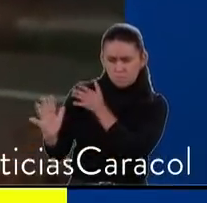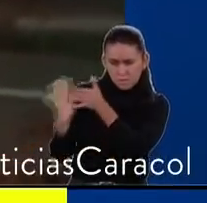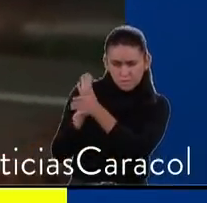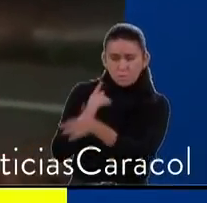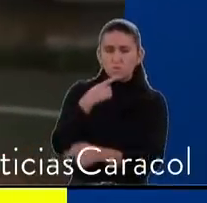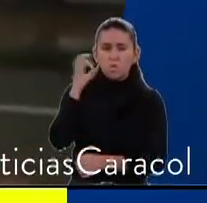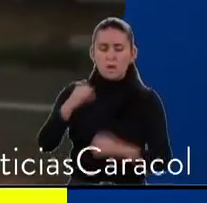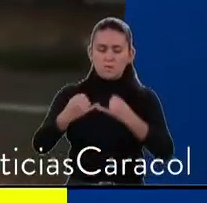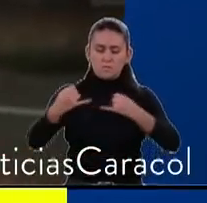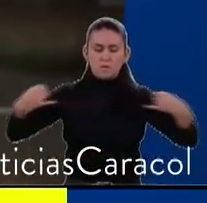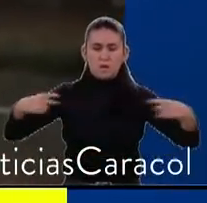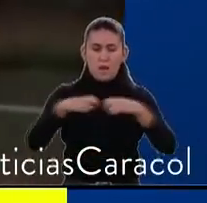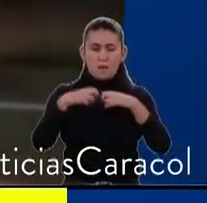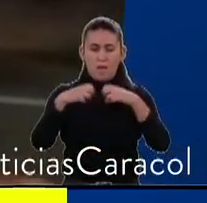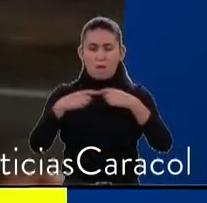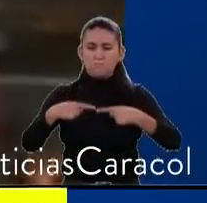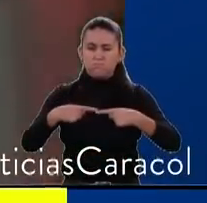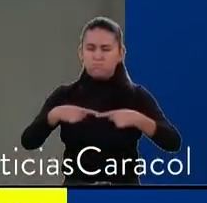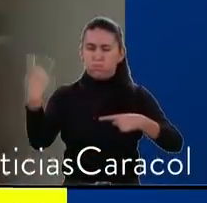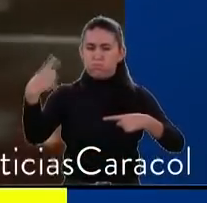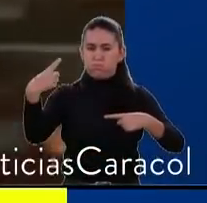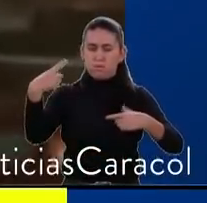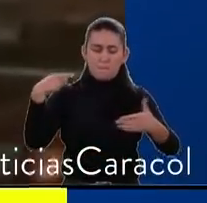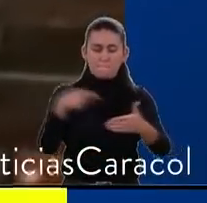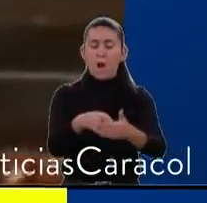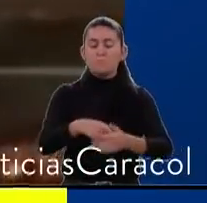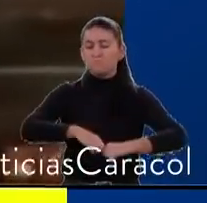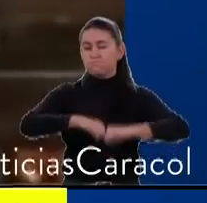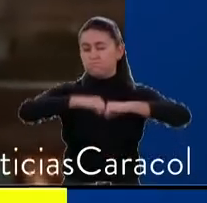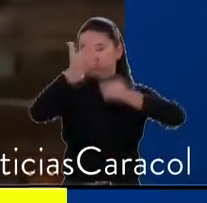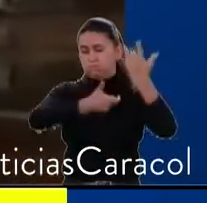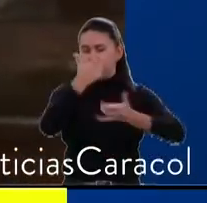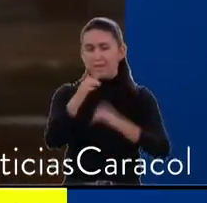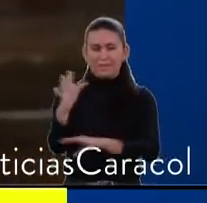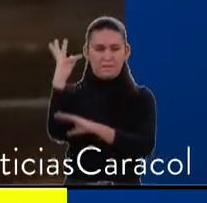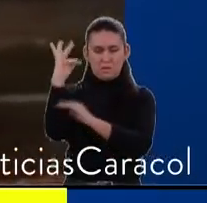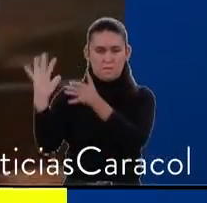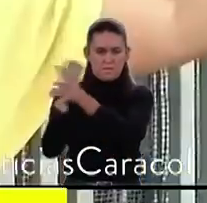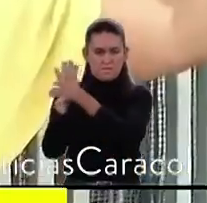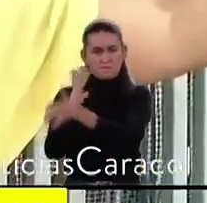pesebre ubicado en una de las viviendas fue el que generó este incendio. Hablamos con testigos.